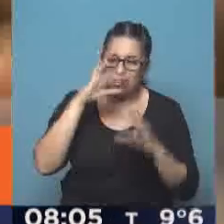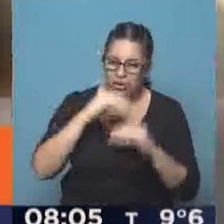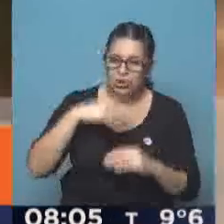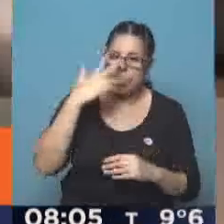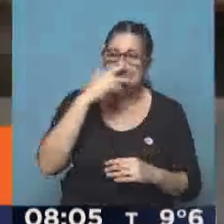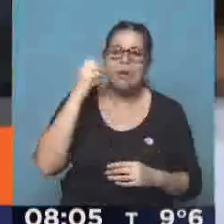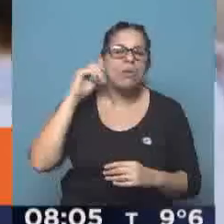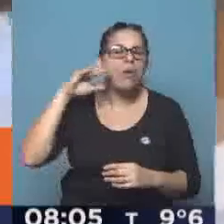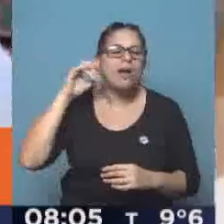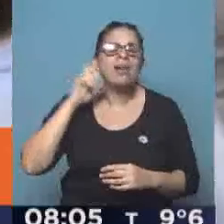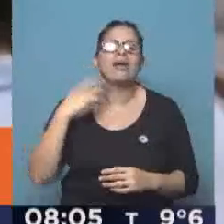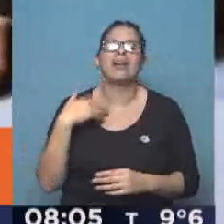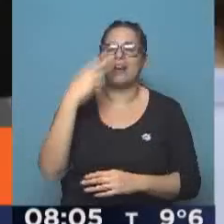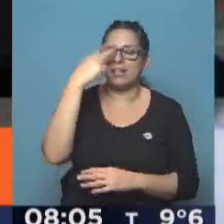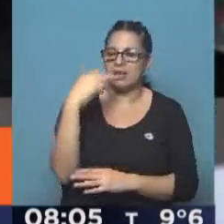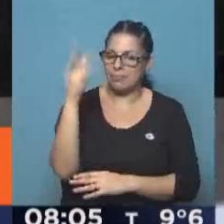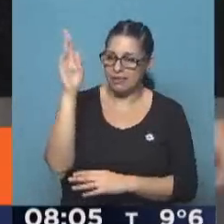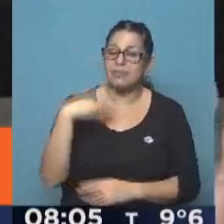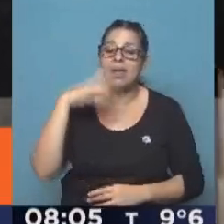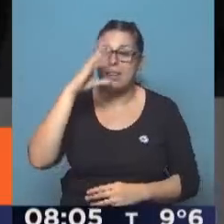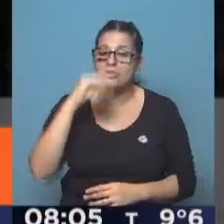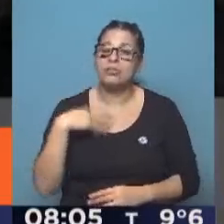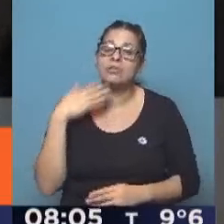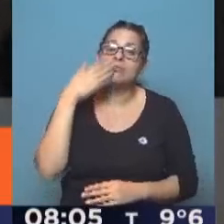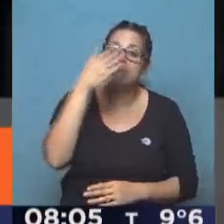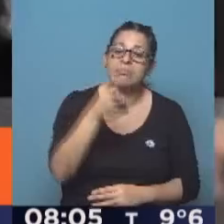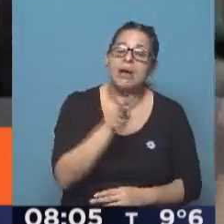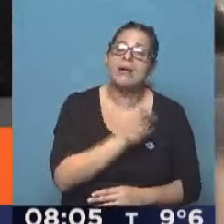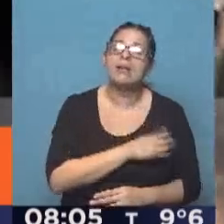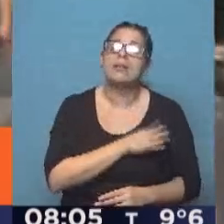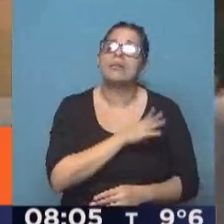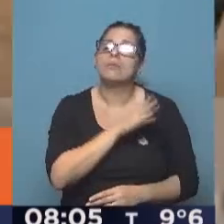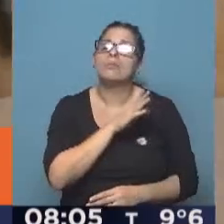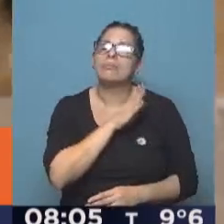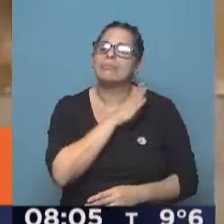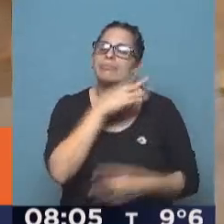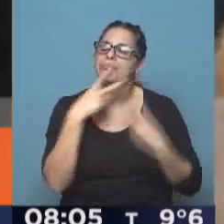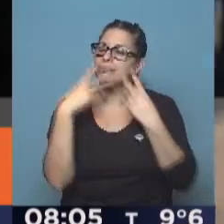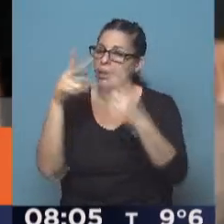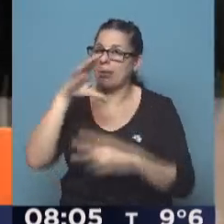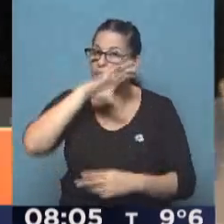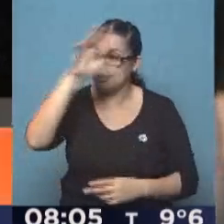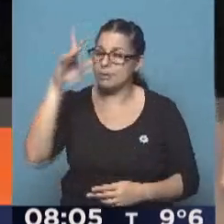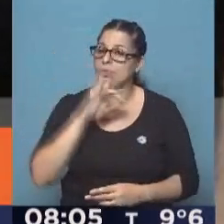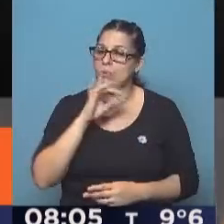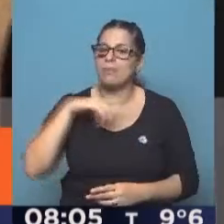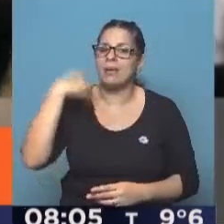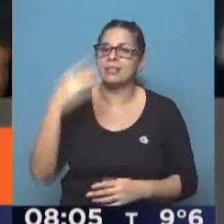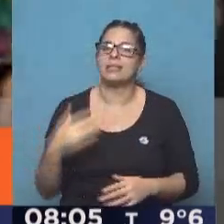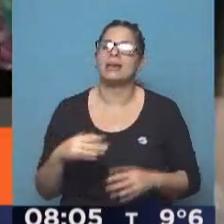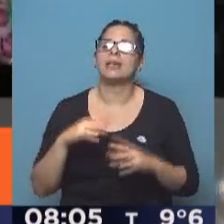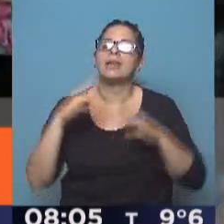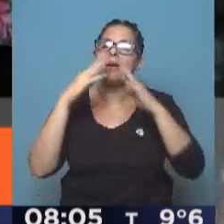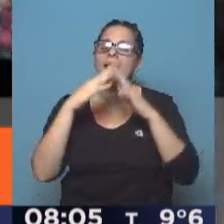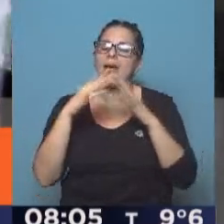Monumento de la Independencia. Por la noche, el presidente argentino partirá rumbo a San Miguel de Tucumán, donde mañana participará del Te Deum en la